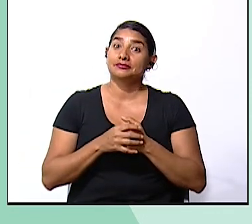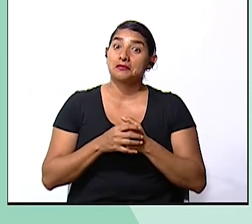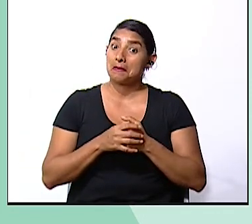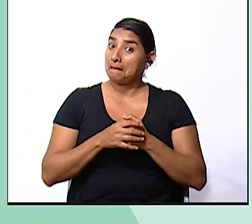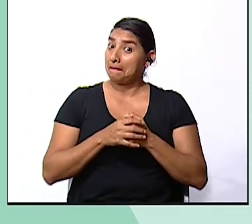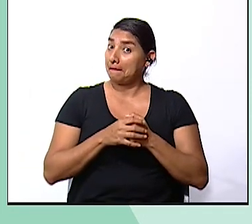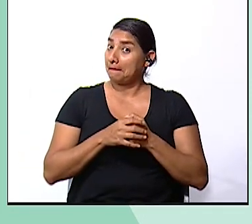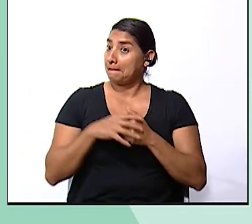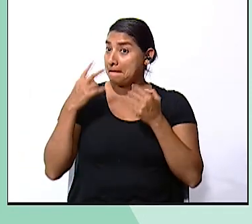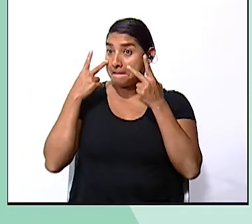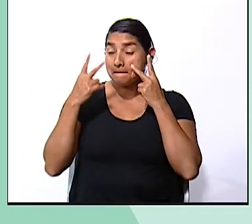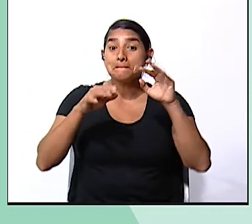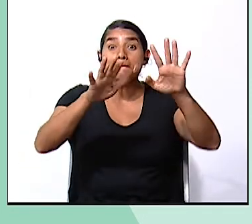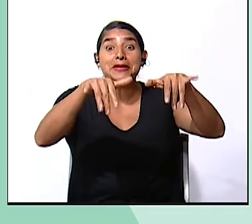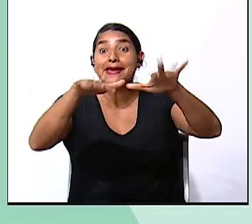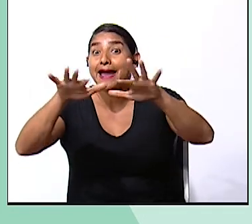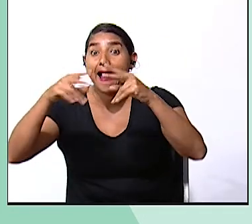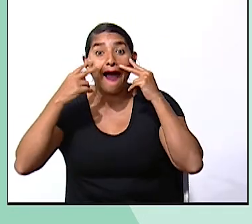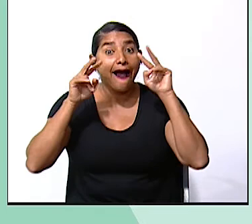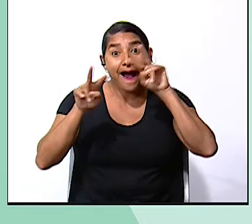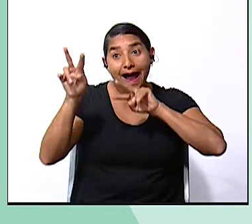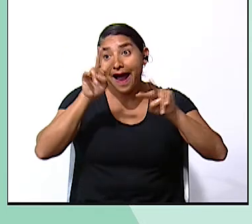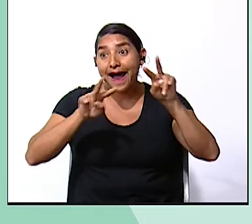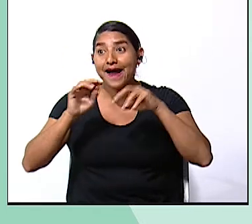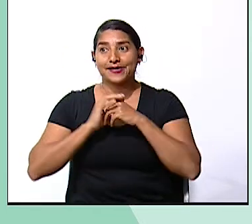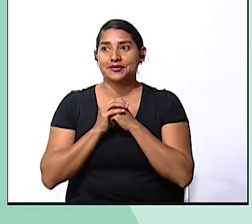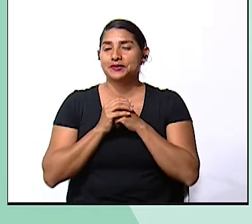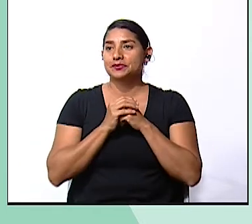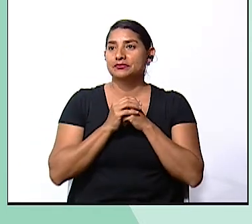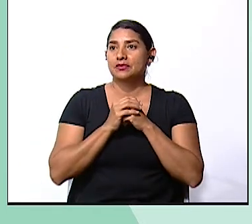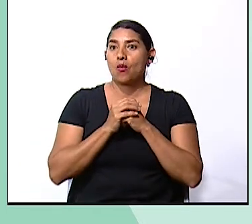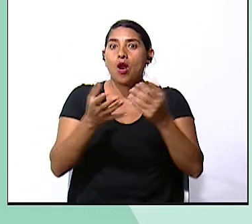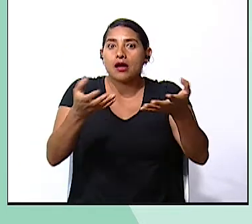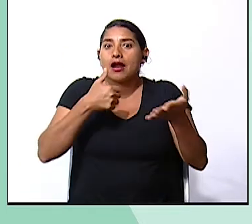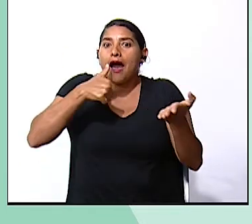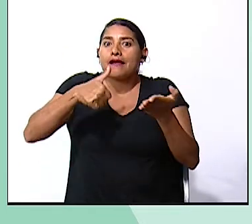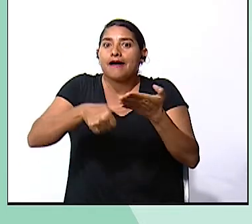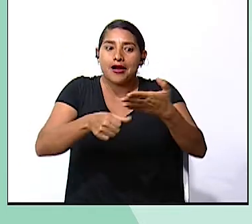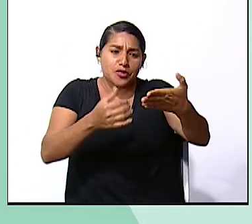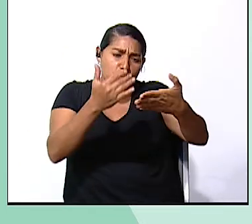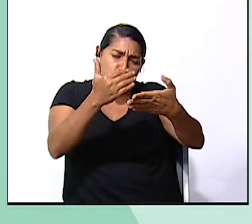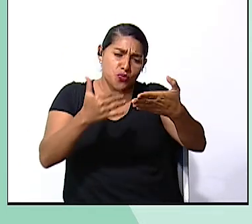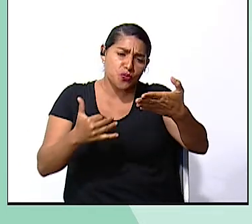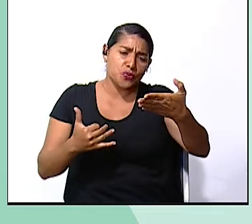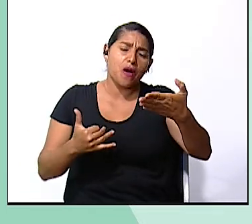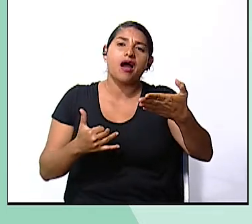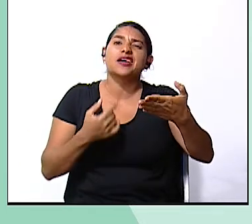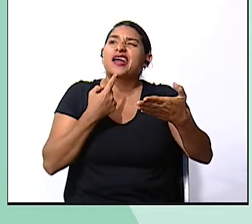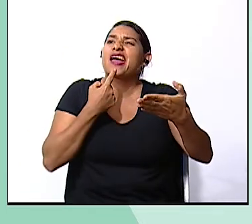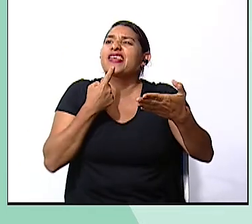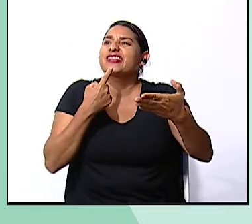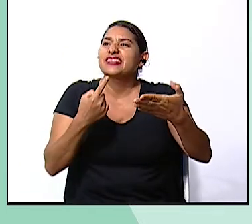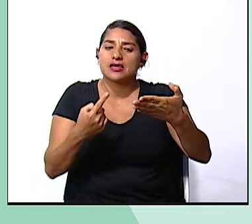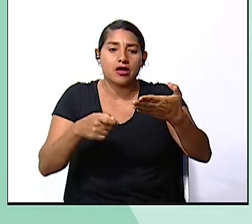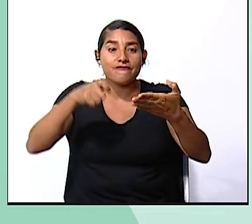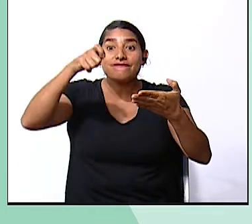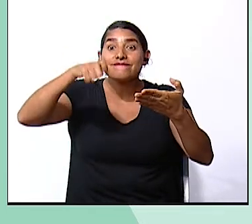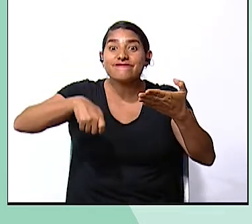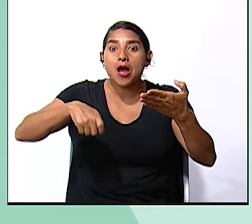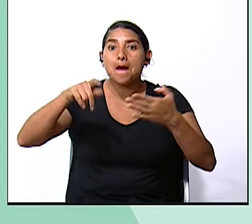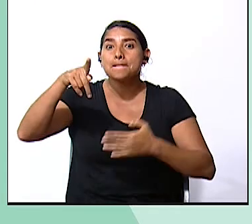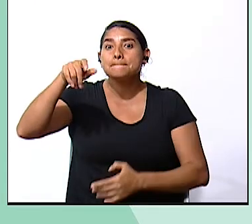Mira, chiquillos, vean. Nos llegó una carta. Y dice que está firmada